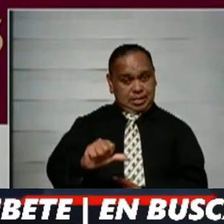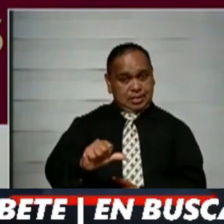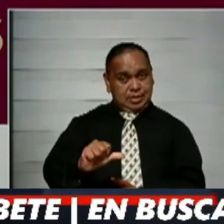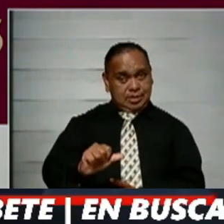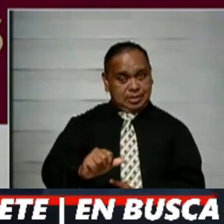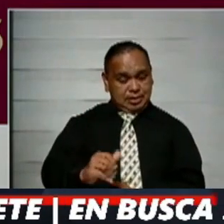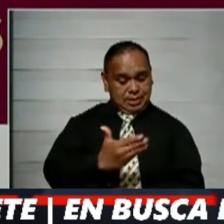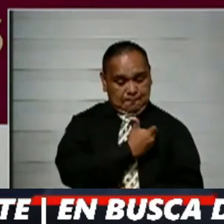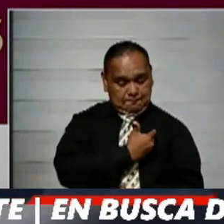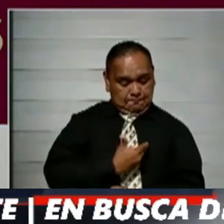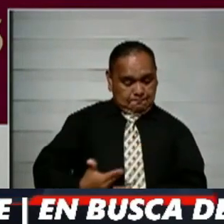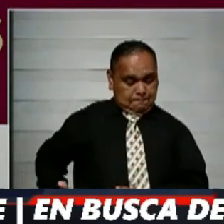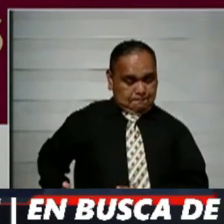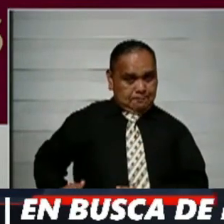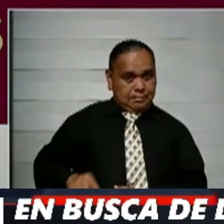su mochada,